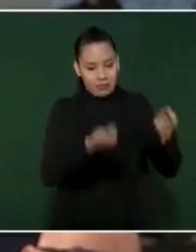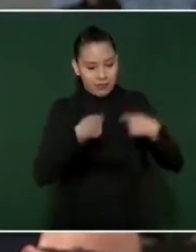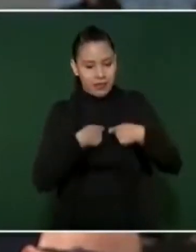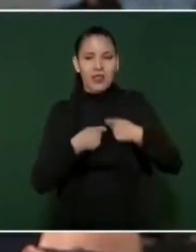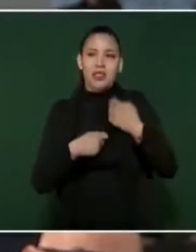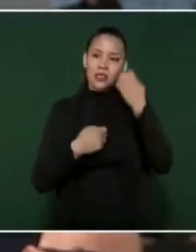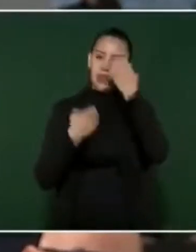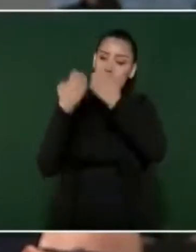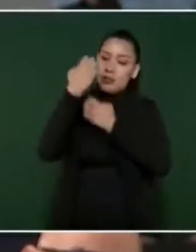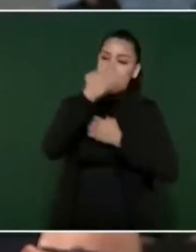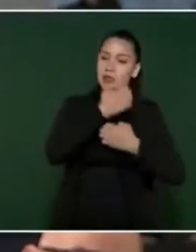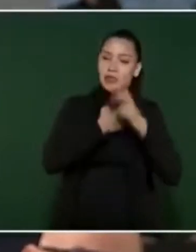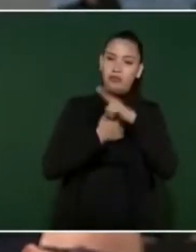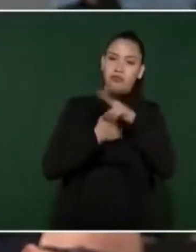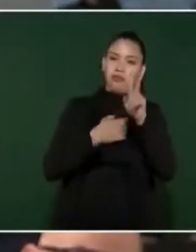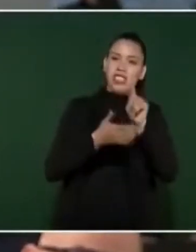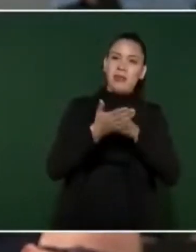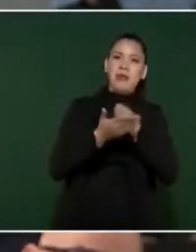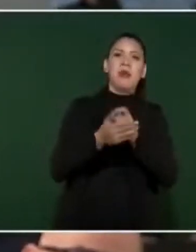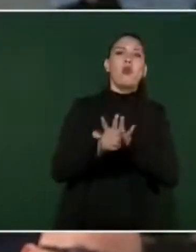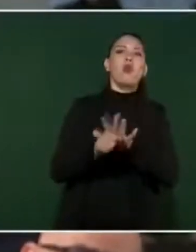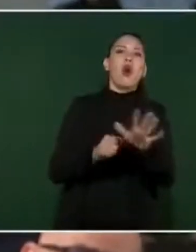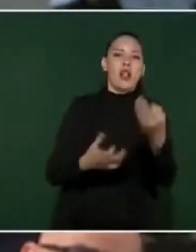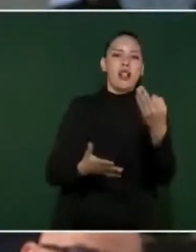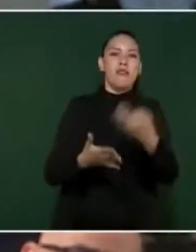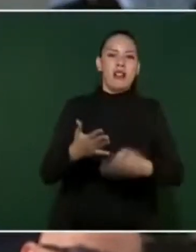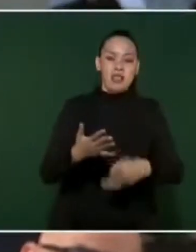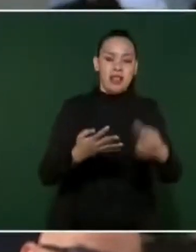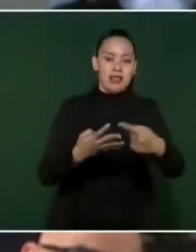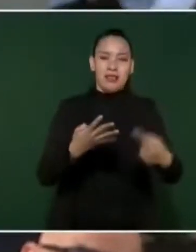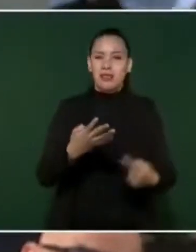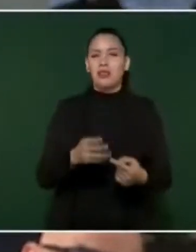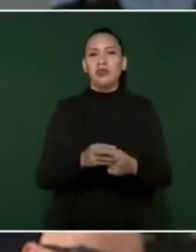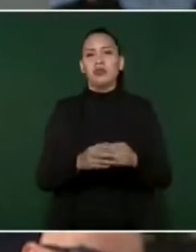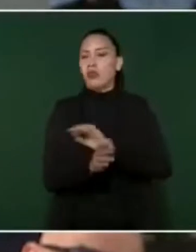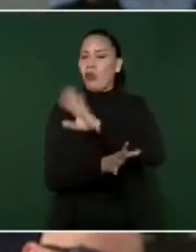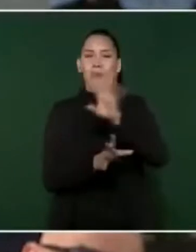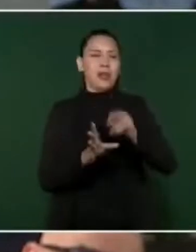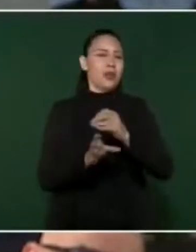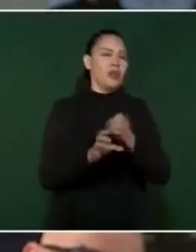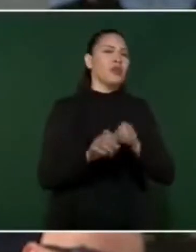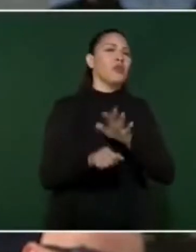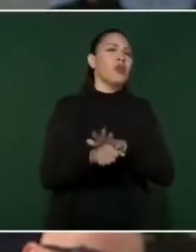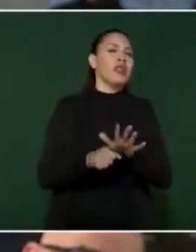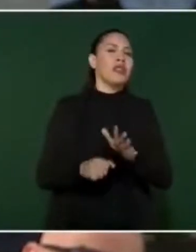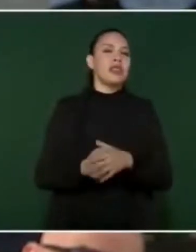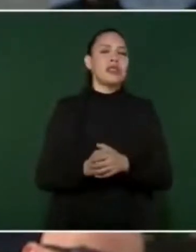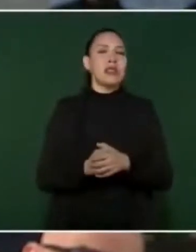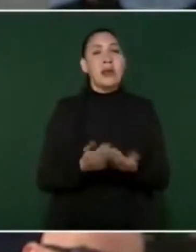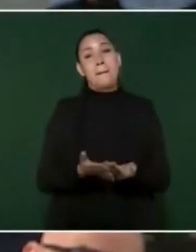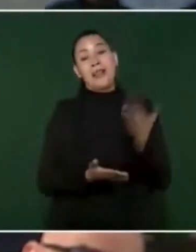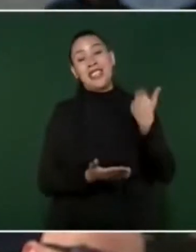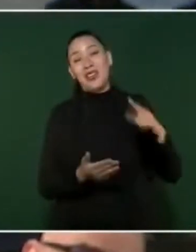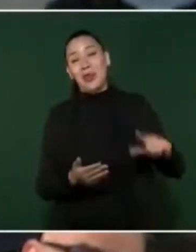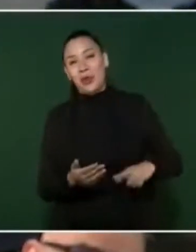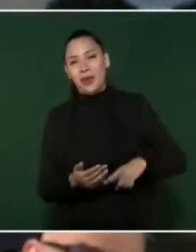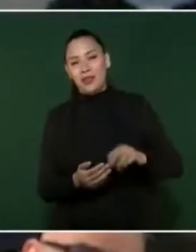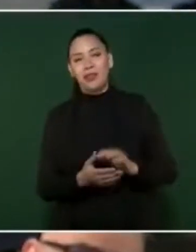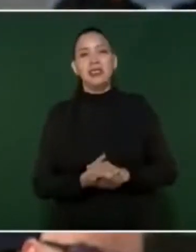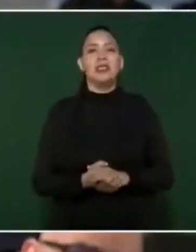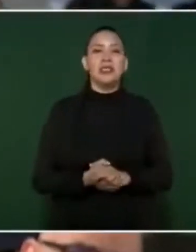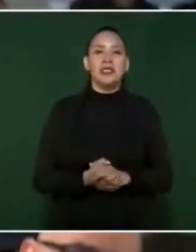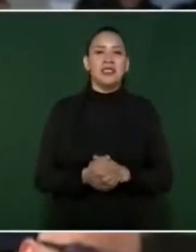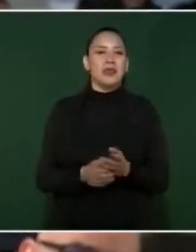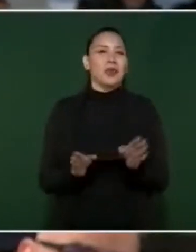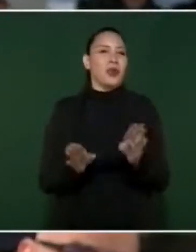Tamaulipas, tomando en cuenta todos los contextos, lo que ha sucedido? el gobierno pasado, cómo